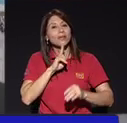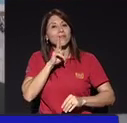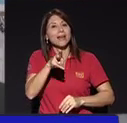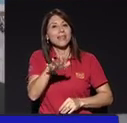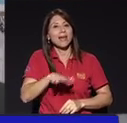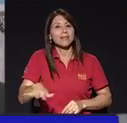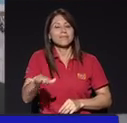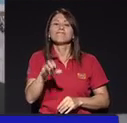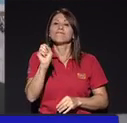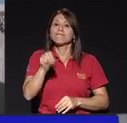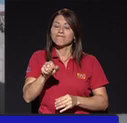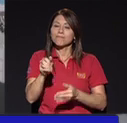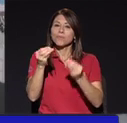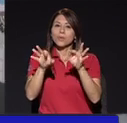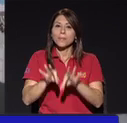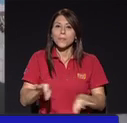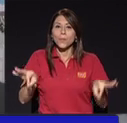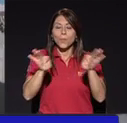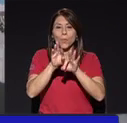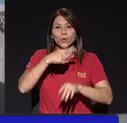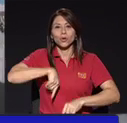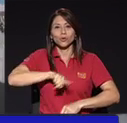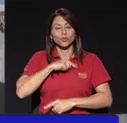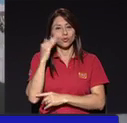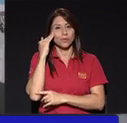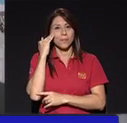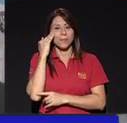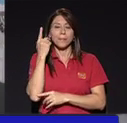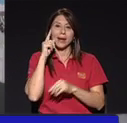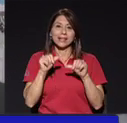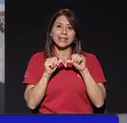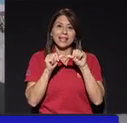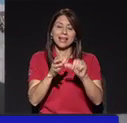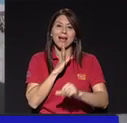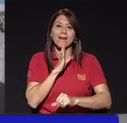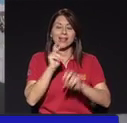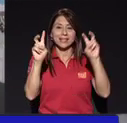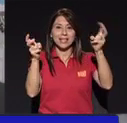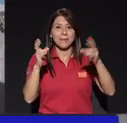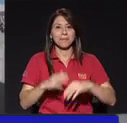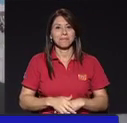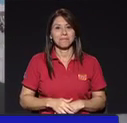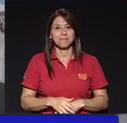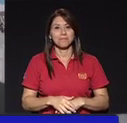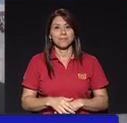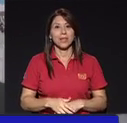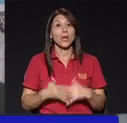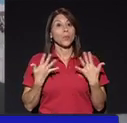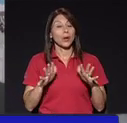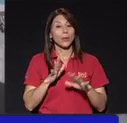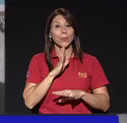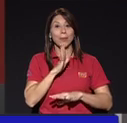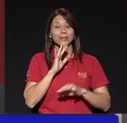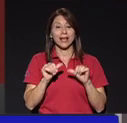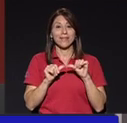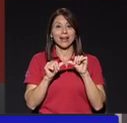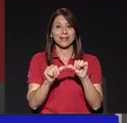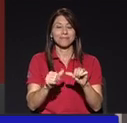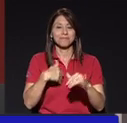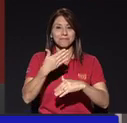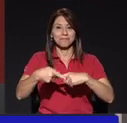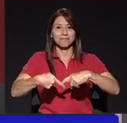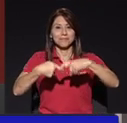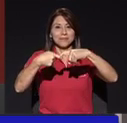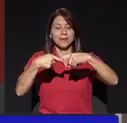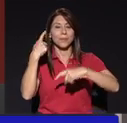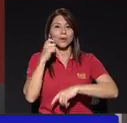principio de realidad. Esto es muy importante que lo tengamos presente para seguir dialogando sobre el tema. Bueno, vamos a seguir hablando sobre